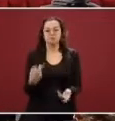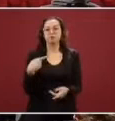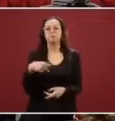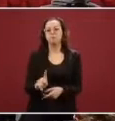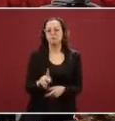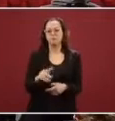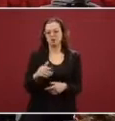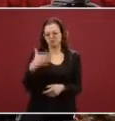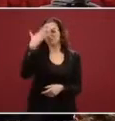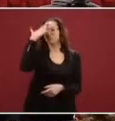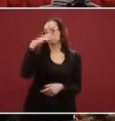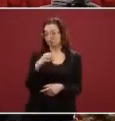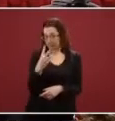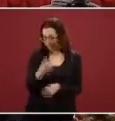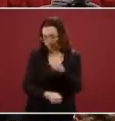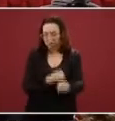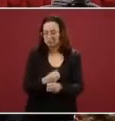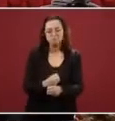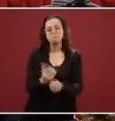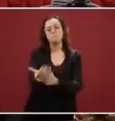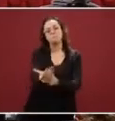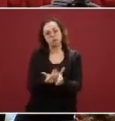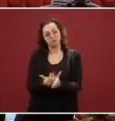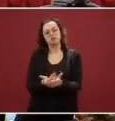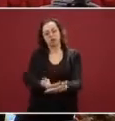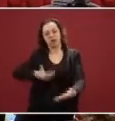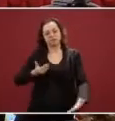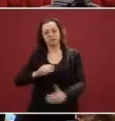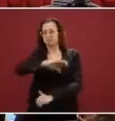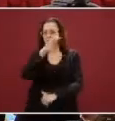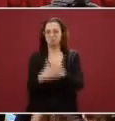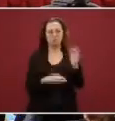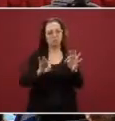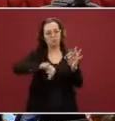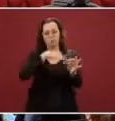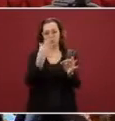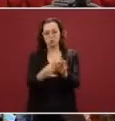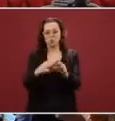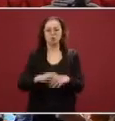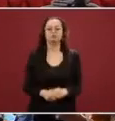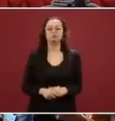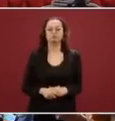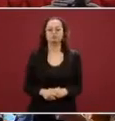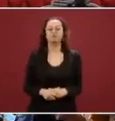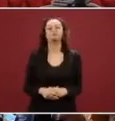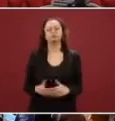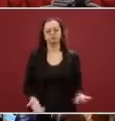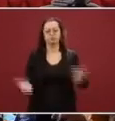ese año que hacemos referencia. La siguiente, por favor. Vamos a hablar de los trabajos de los frentes de